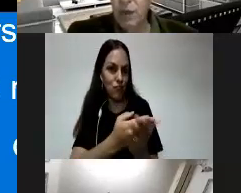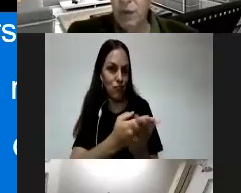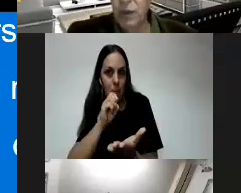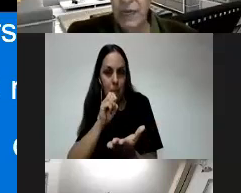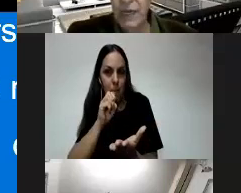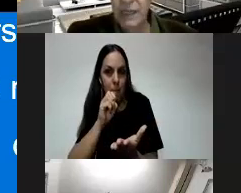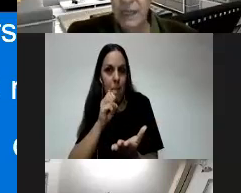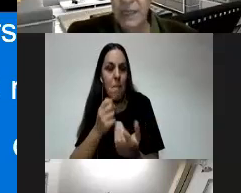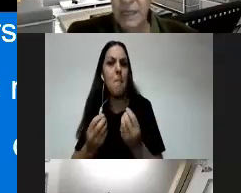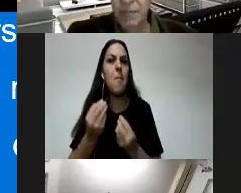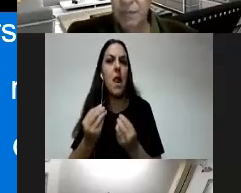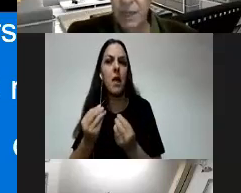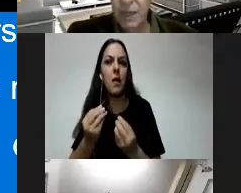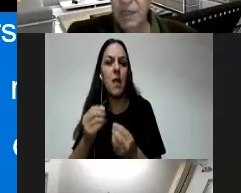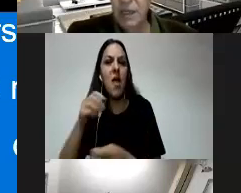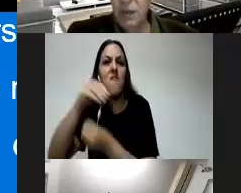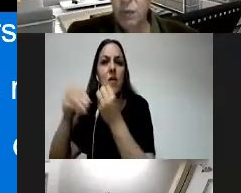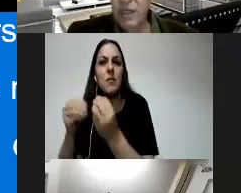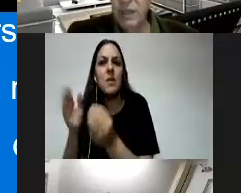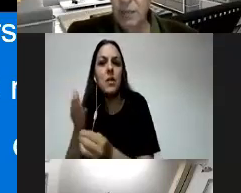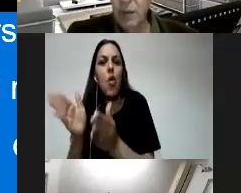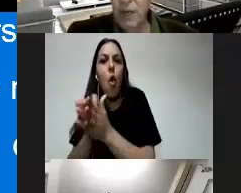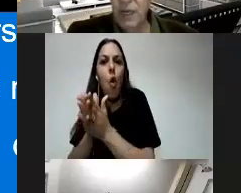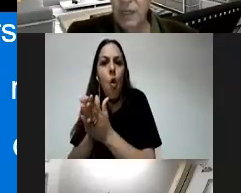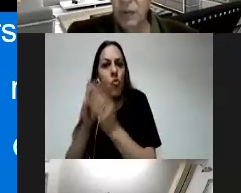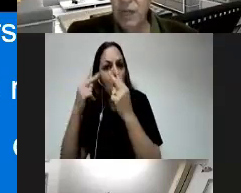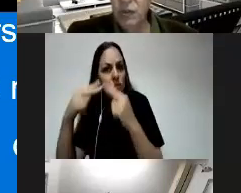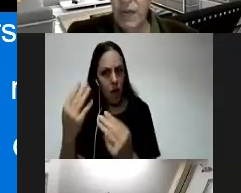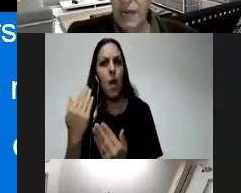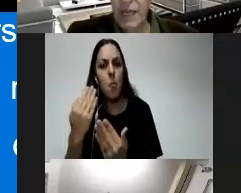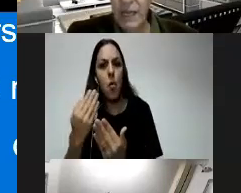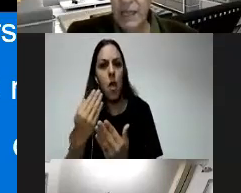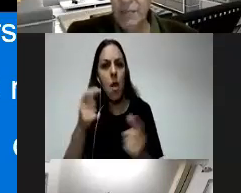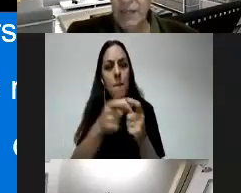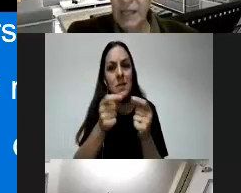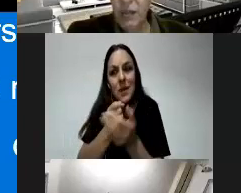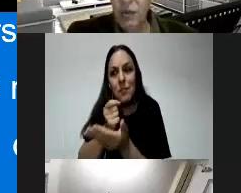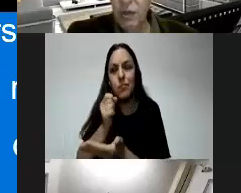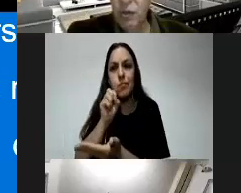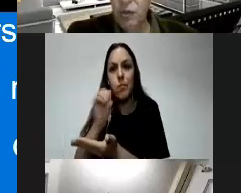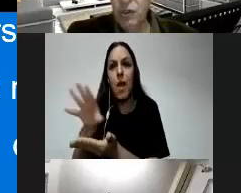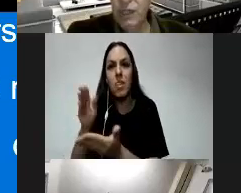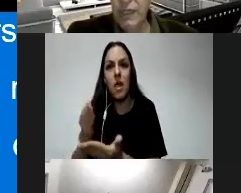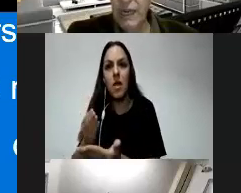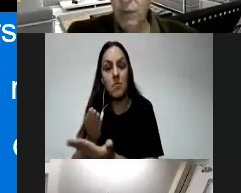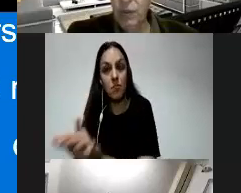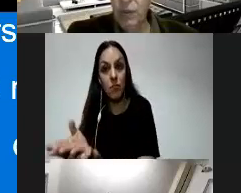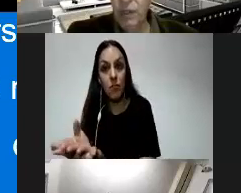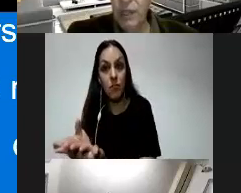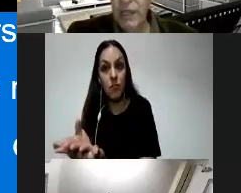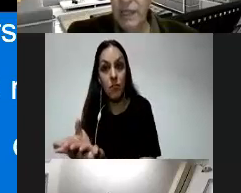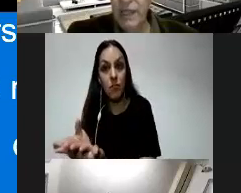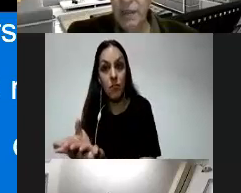micro de larga distancia, circunstancia por la cual el Estado Nacional demandado sostiene que la